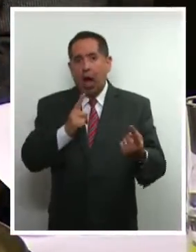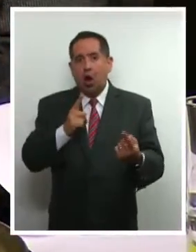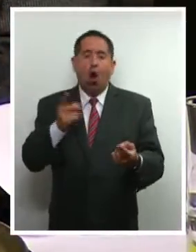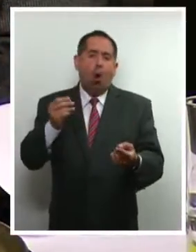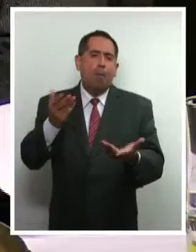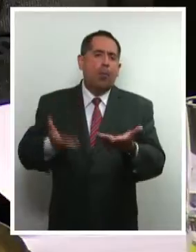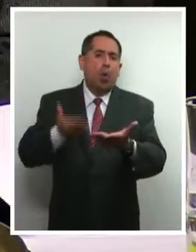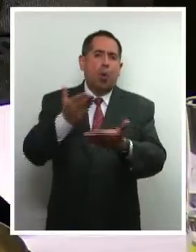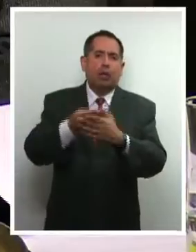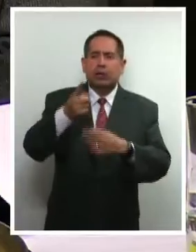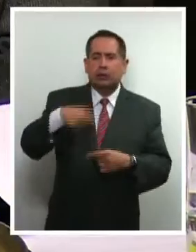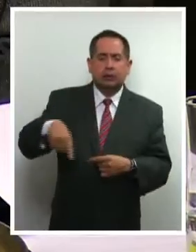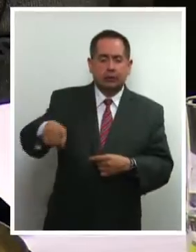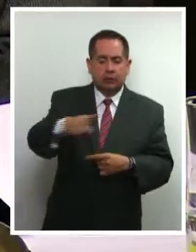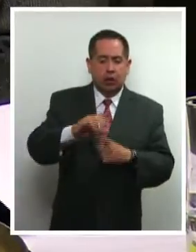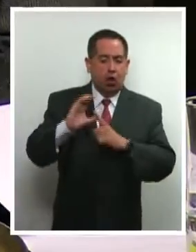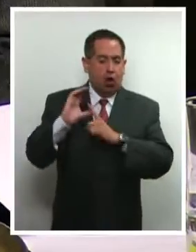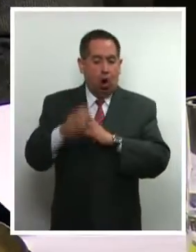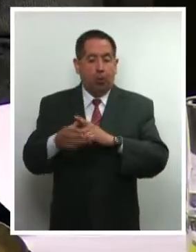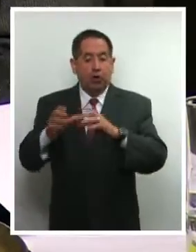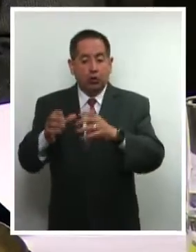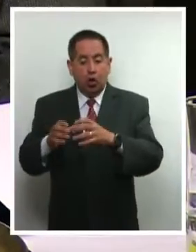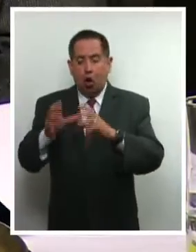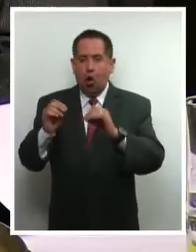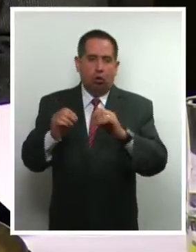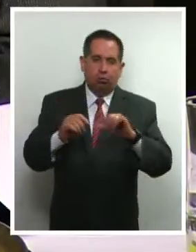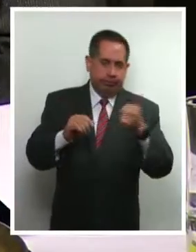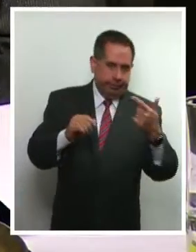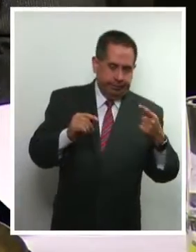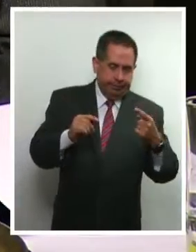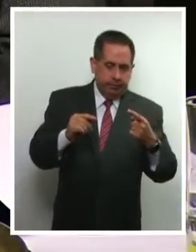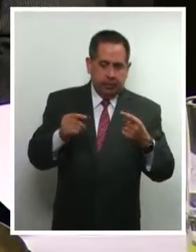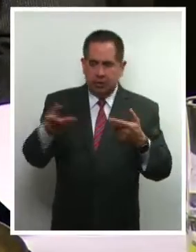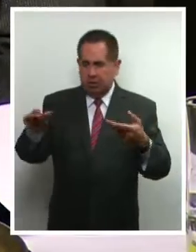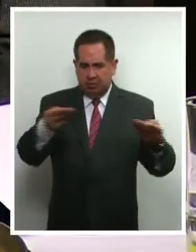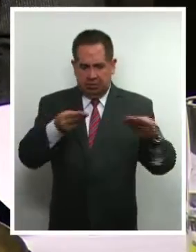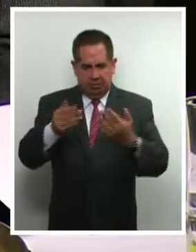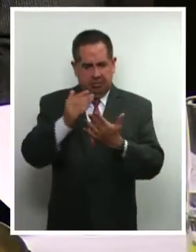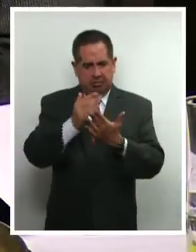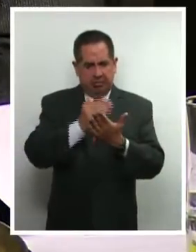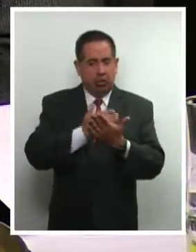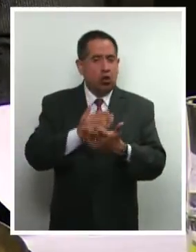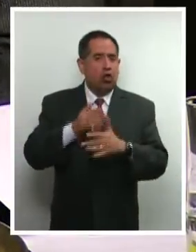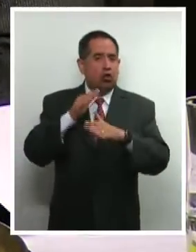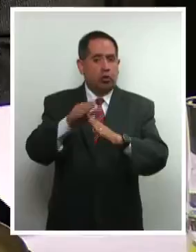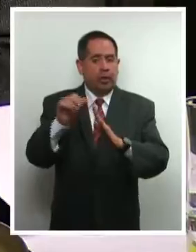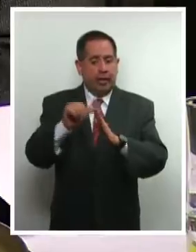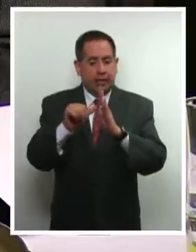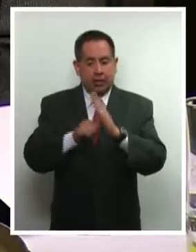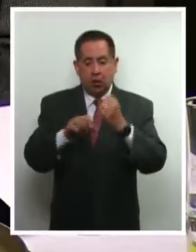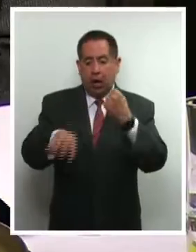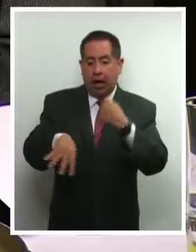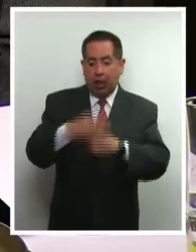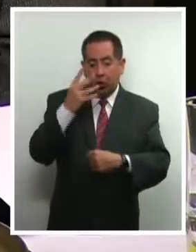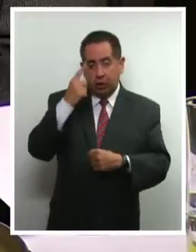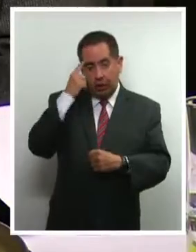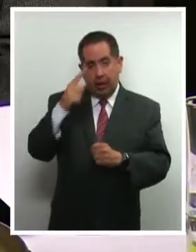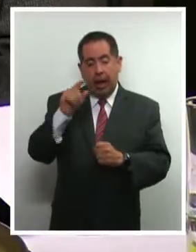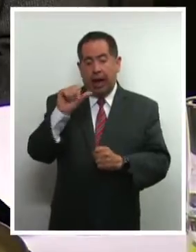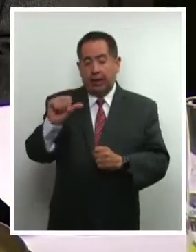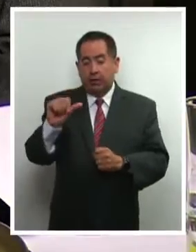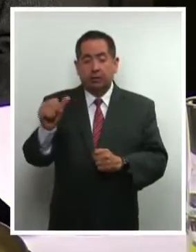legisladores integrantes de la comisión o no hicieron llegar previamente respecto al artículo 14,